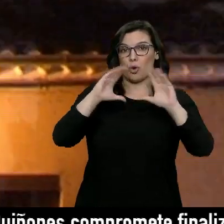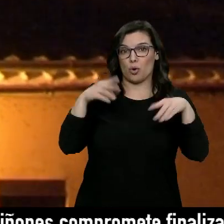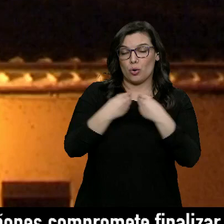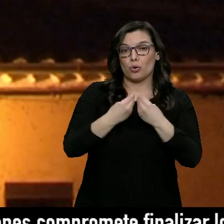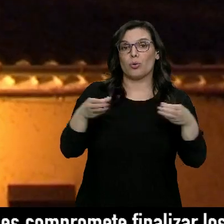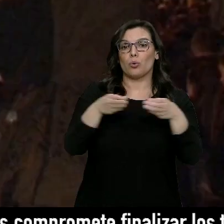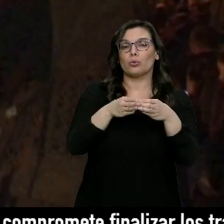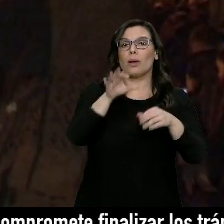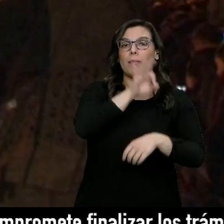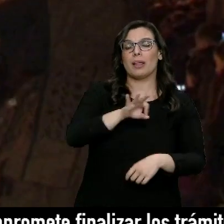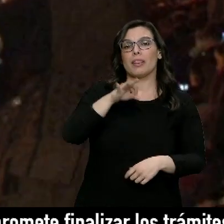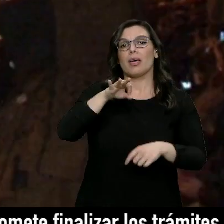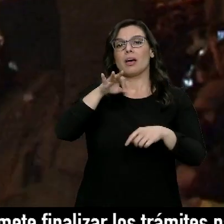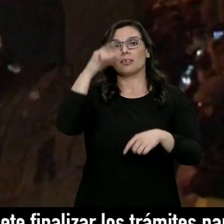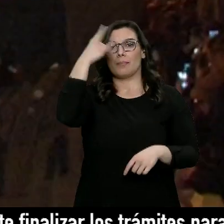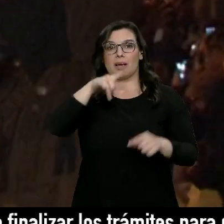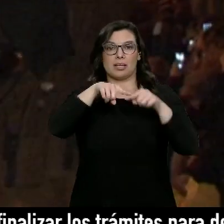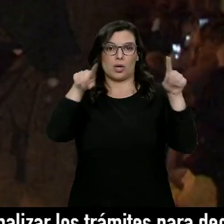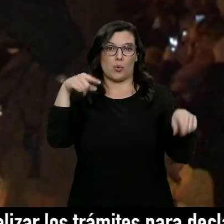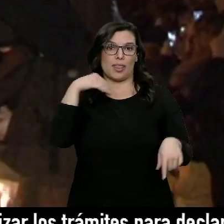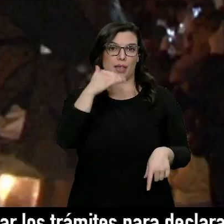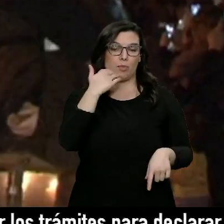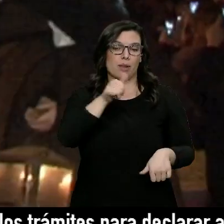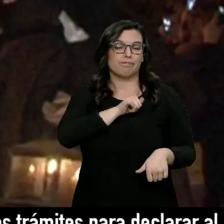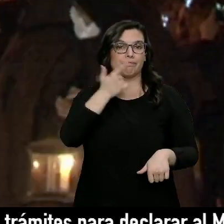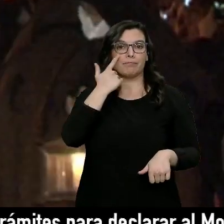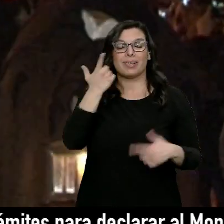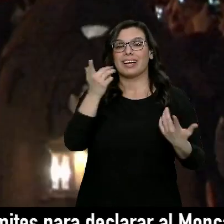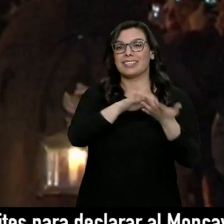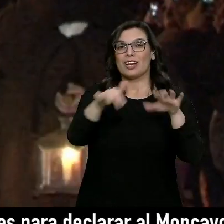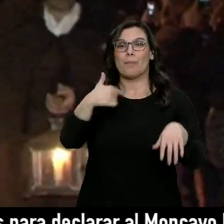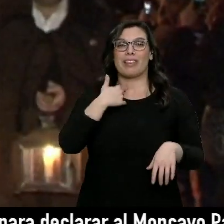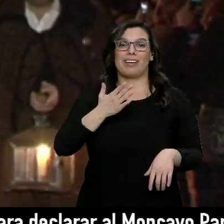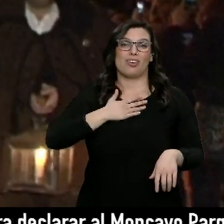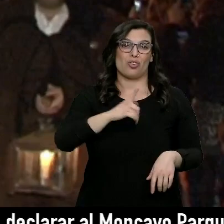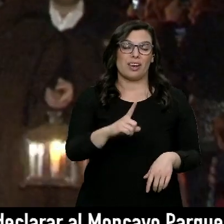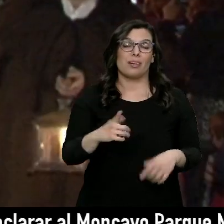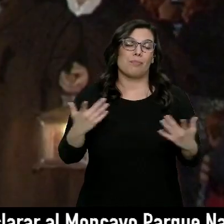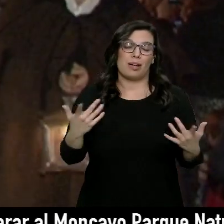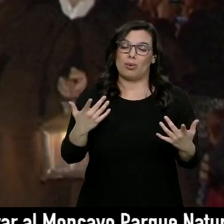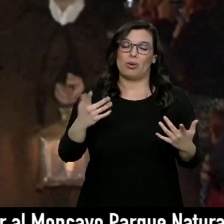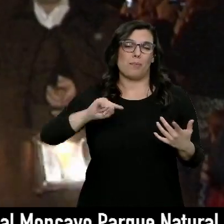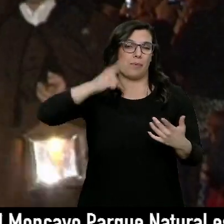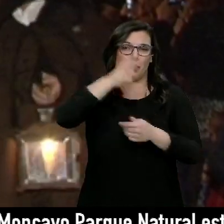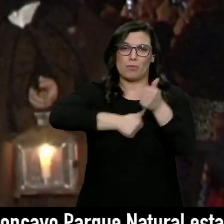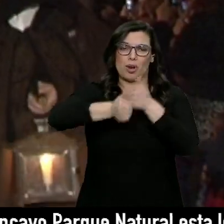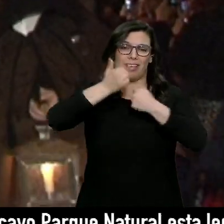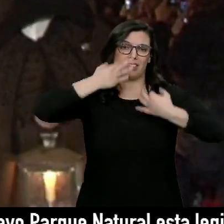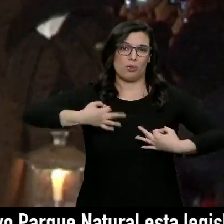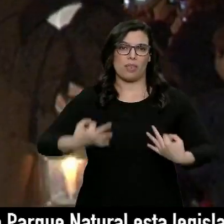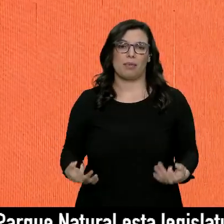también Palencia, Salamanca, Segovia y Zamora. Castilla y León no quiere perder la Semana Santa, pero siempre que se garantice la